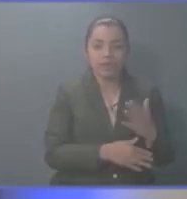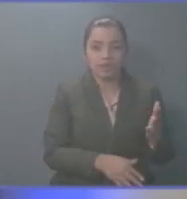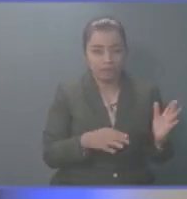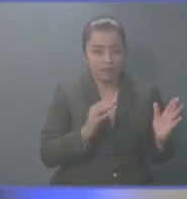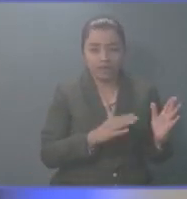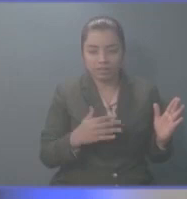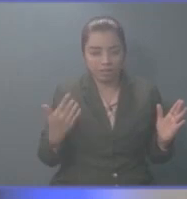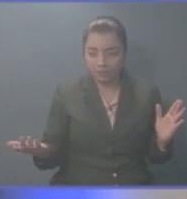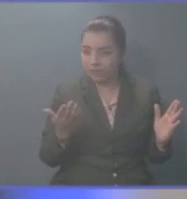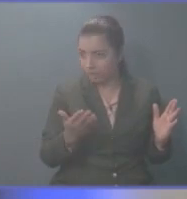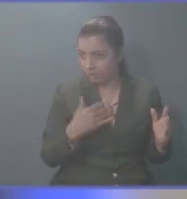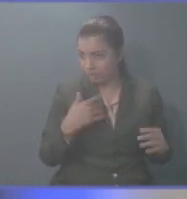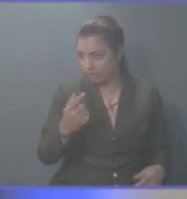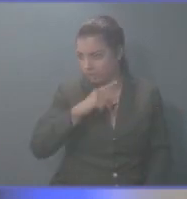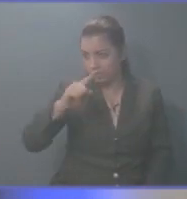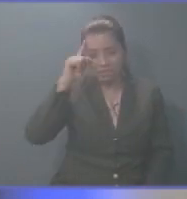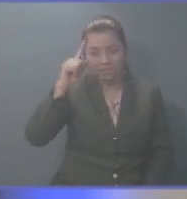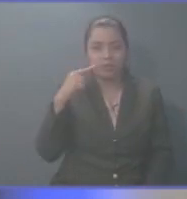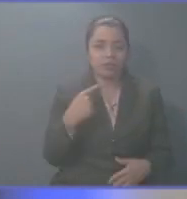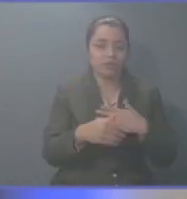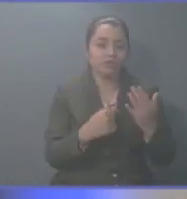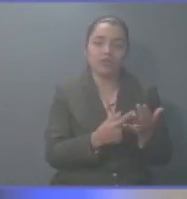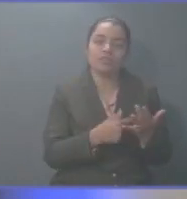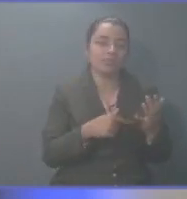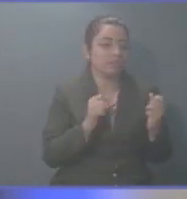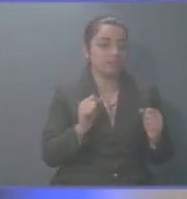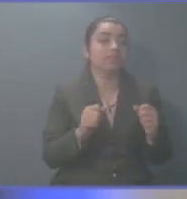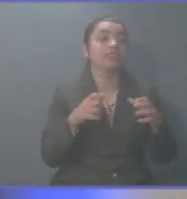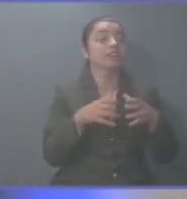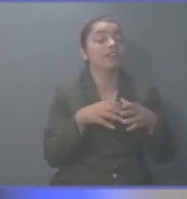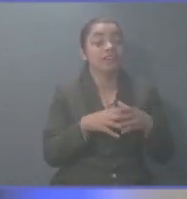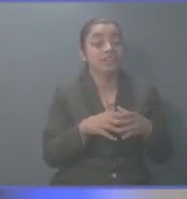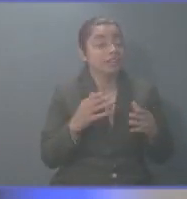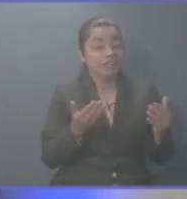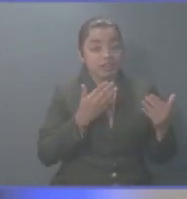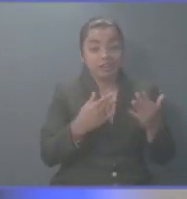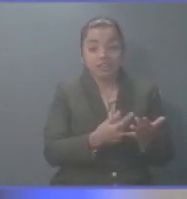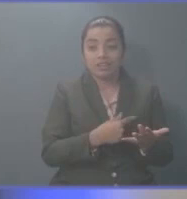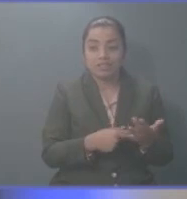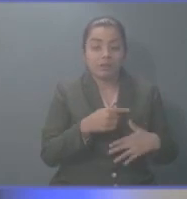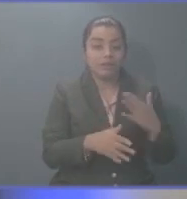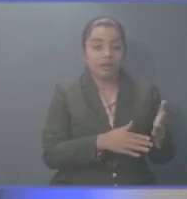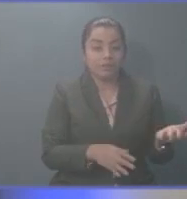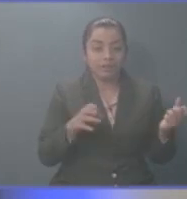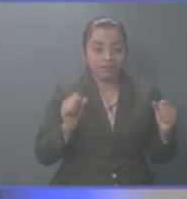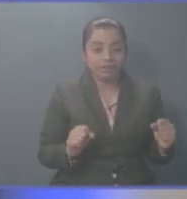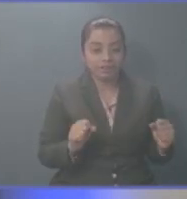esa idea realmente está siendo populista y demagogo. Sin embargo, por algo hay que comenzar, y hay que